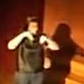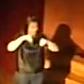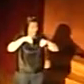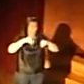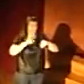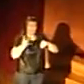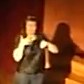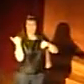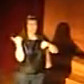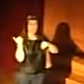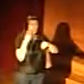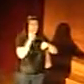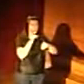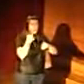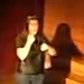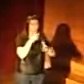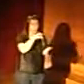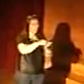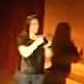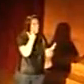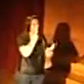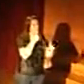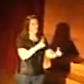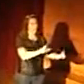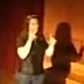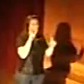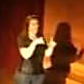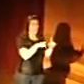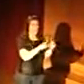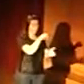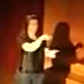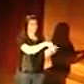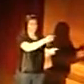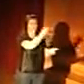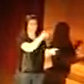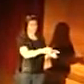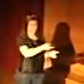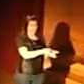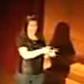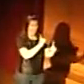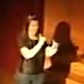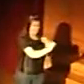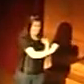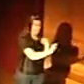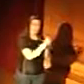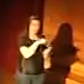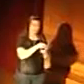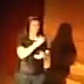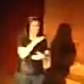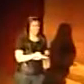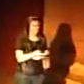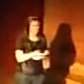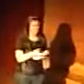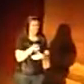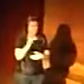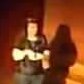visto hasta ahora es que la ciudad es la protagonista absoluta de estas vistas panorámicas de grandes perspectivas pero la ciudad también es el